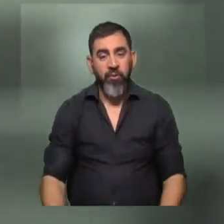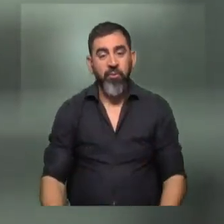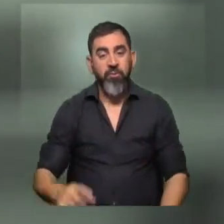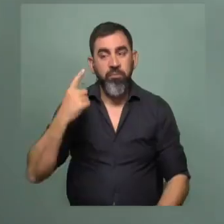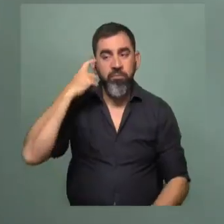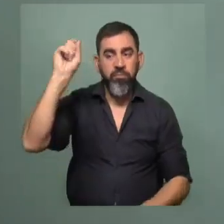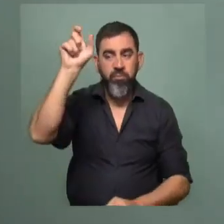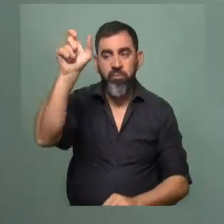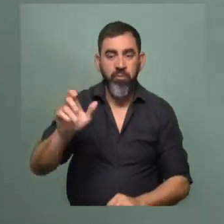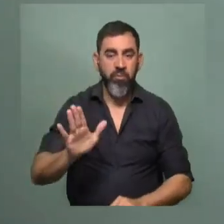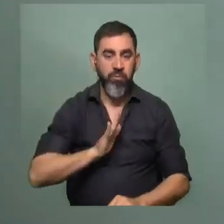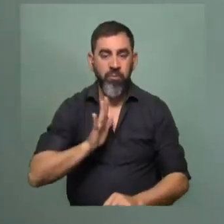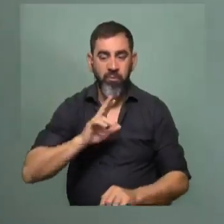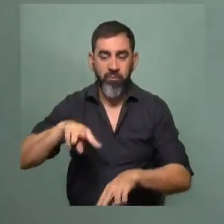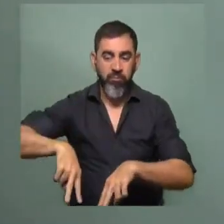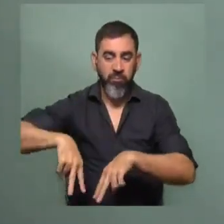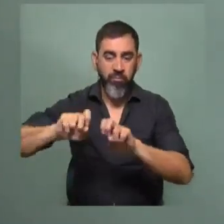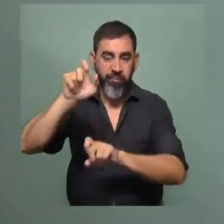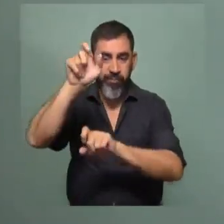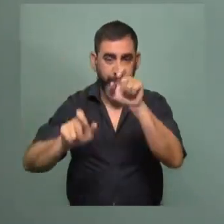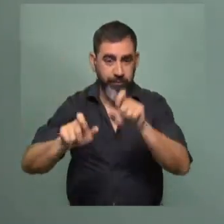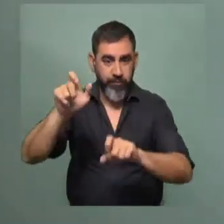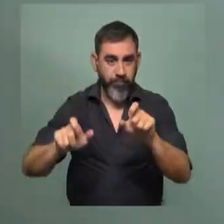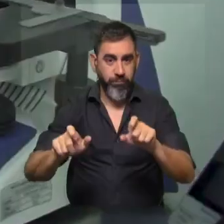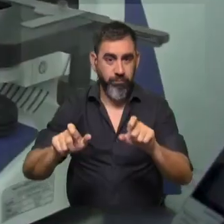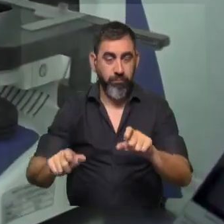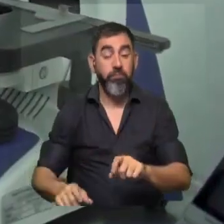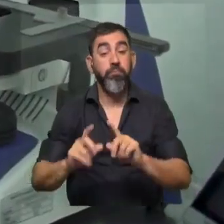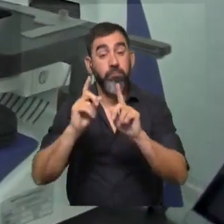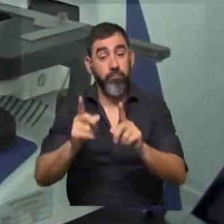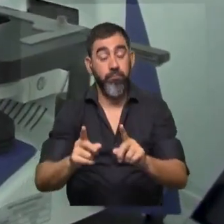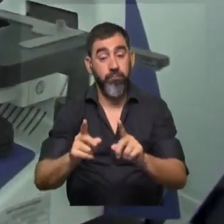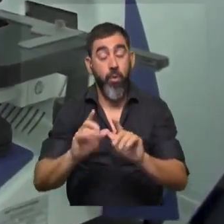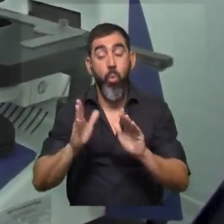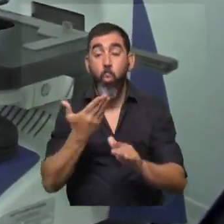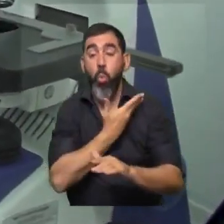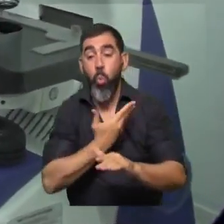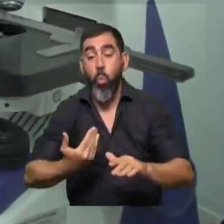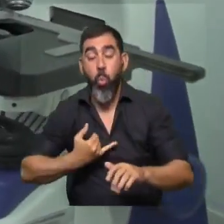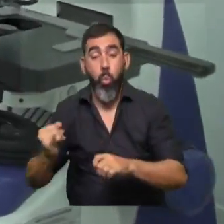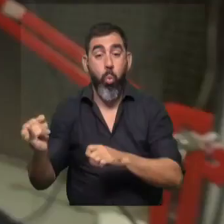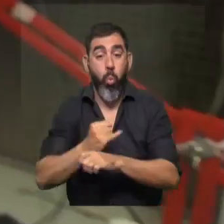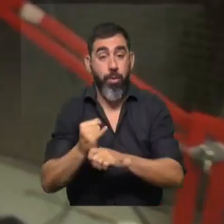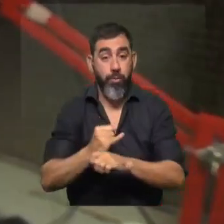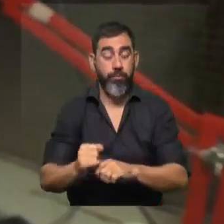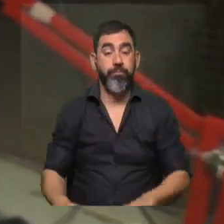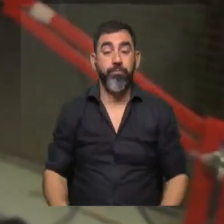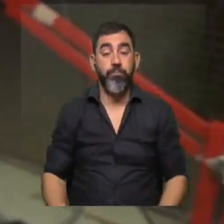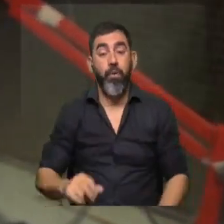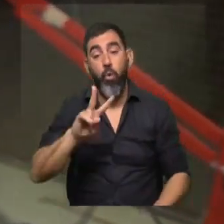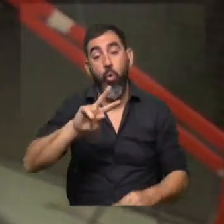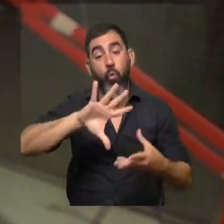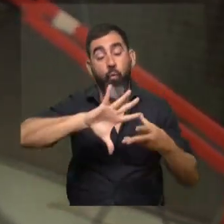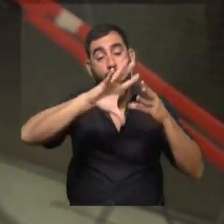inventores individuales, que son los investigadores e investigadoras, y propietarios institucionales. Entonces yo te diría que hay como 2